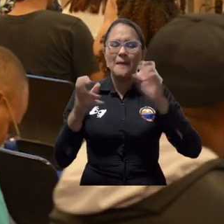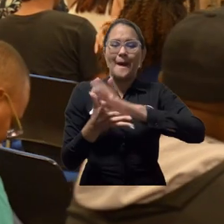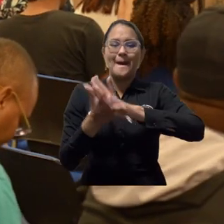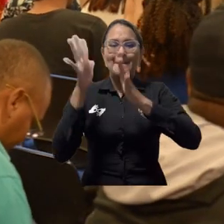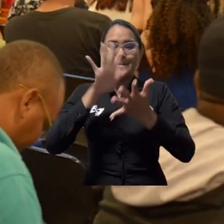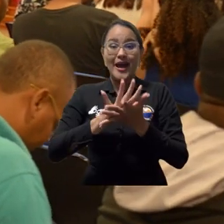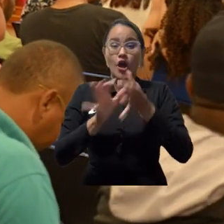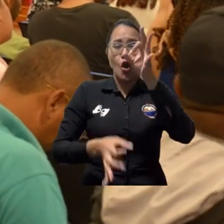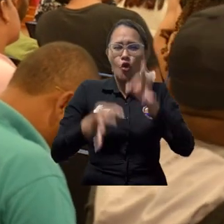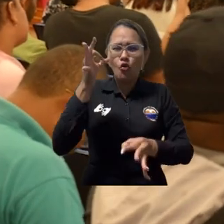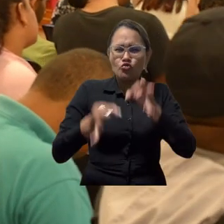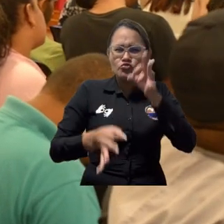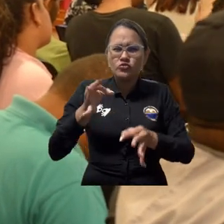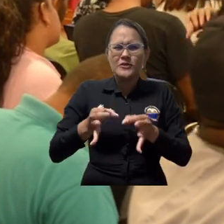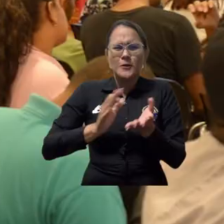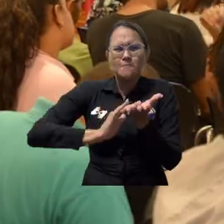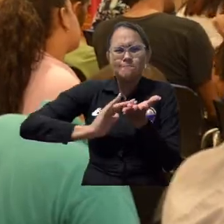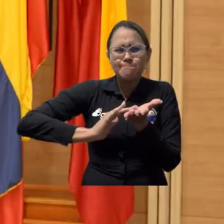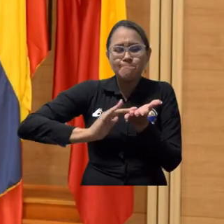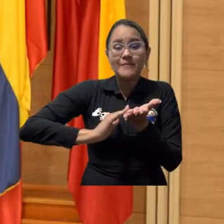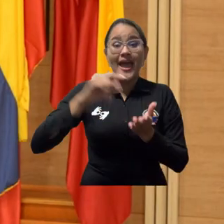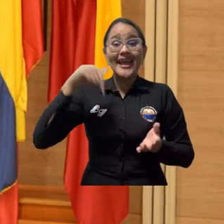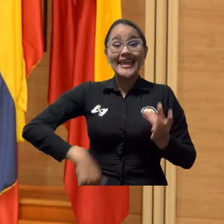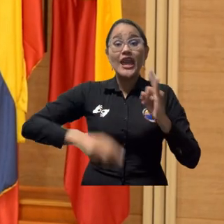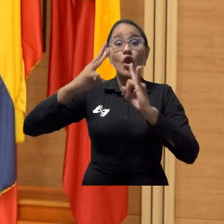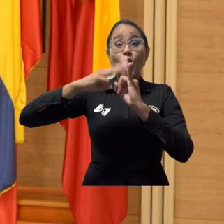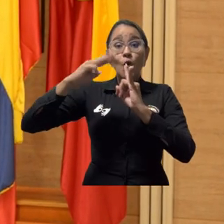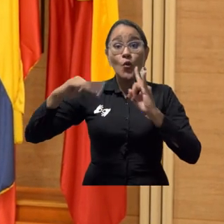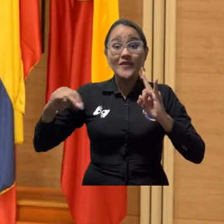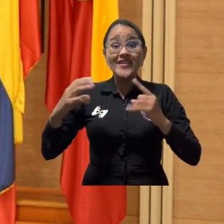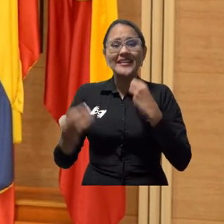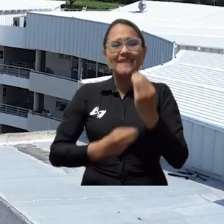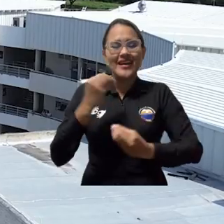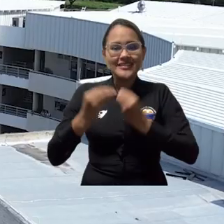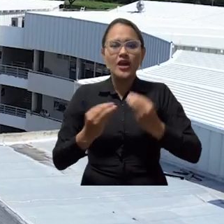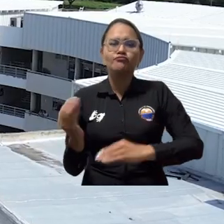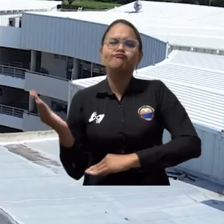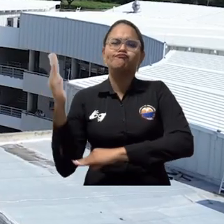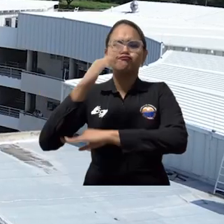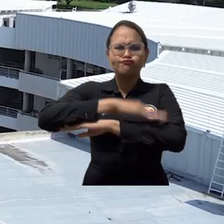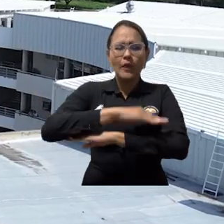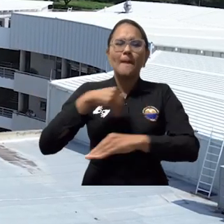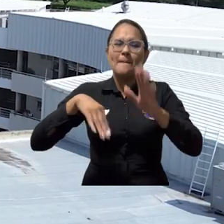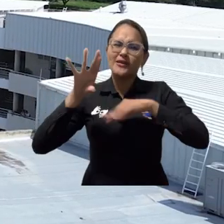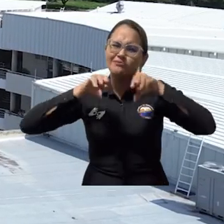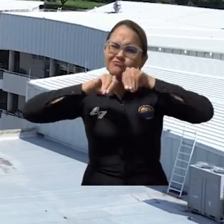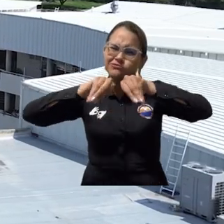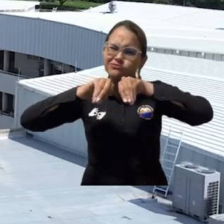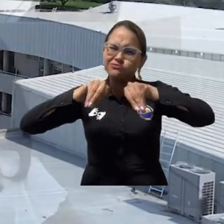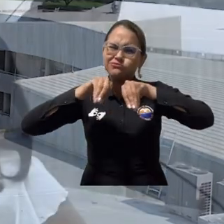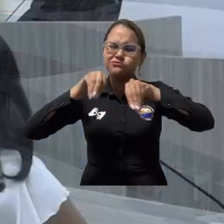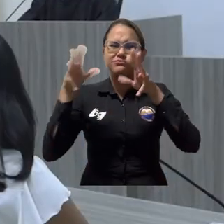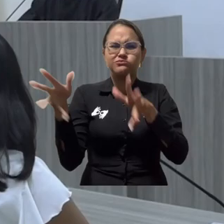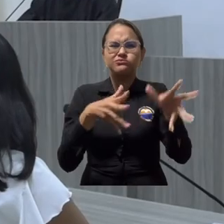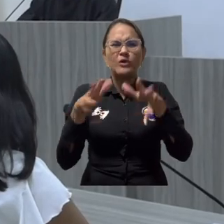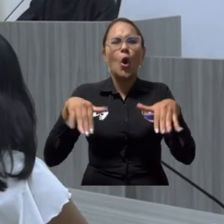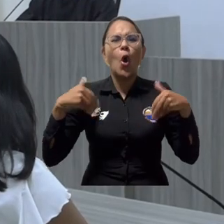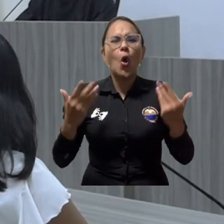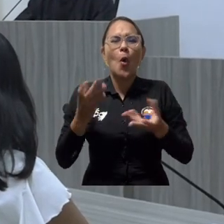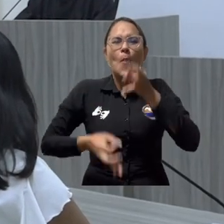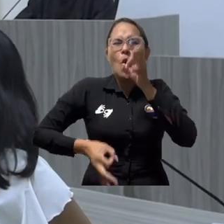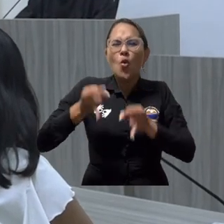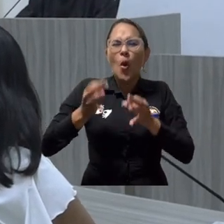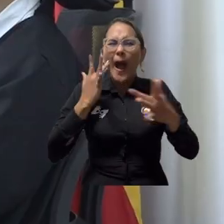para promover una mayor conciencia en temas cruciales sobre la paz y la justicia restaurativa, la Universidad del Magdalena llevó a cabo una jornada